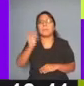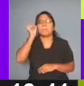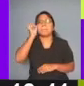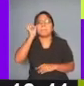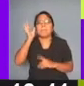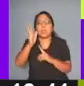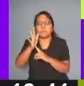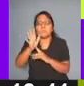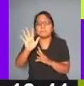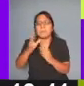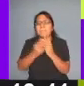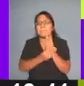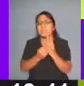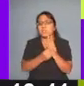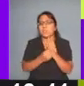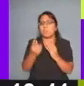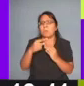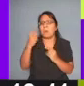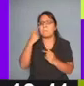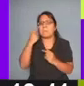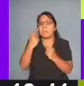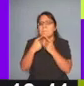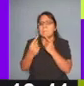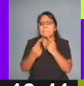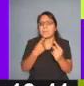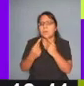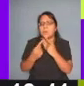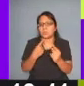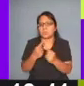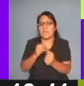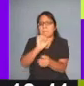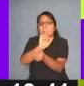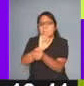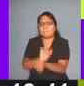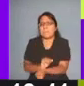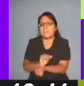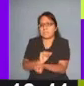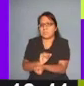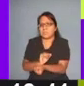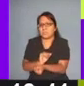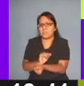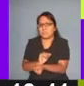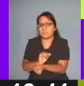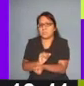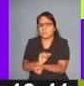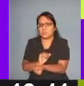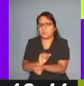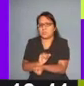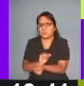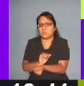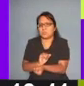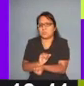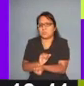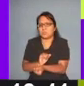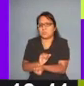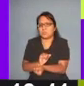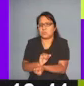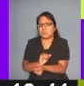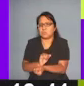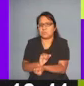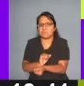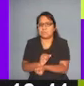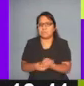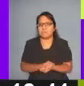¿Qué opina de las causas de presos por tuitear, teniendo en cuenta también algunas opiniones de constitucionalistas como Sapsay, que ven